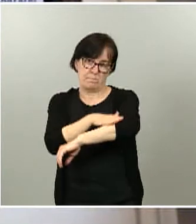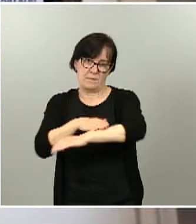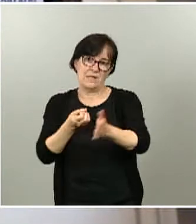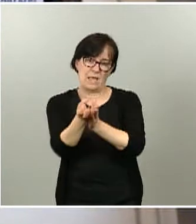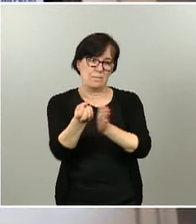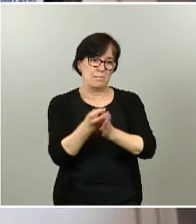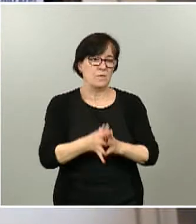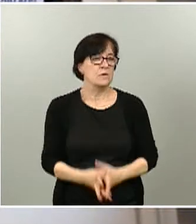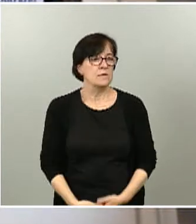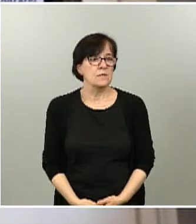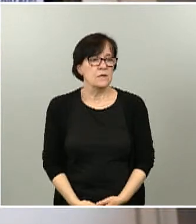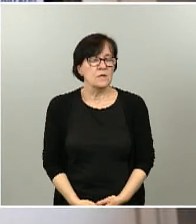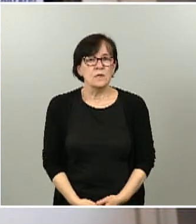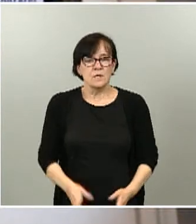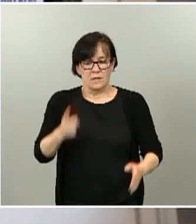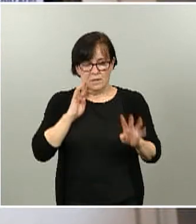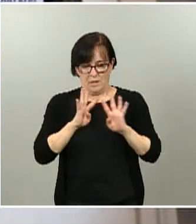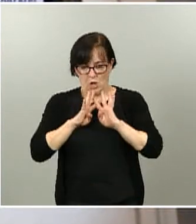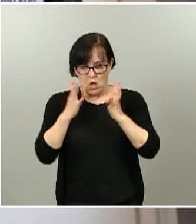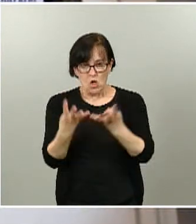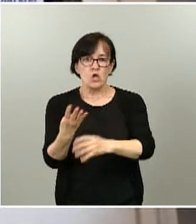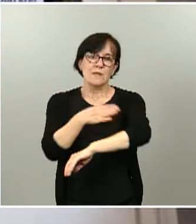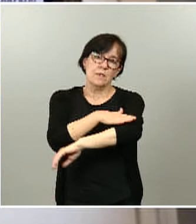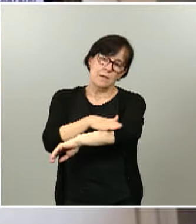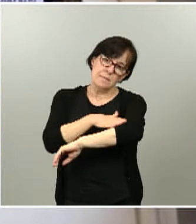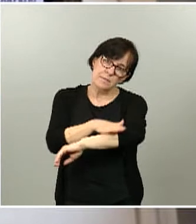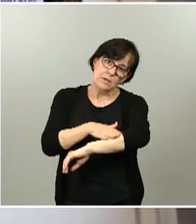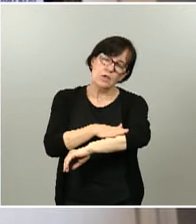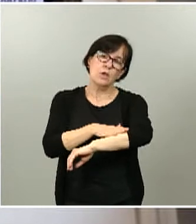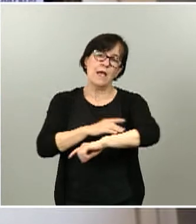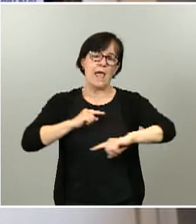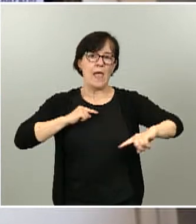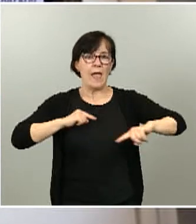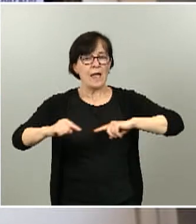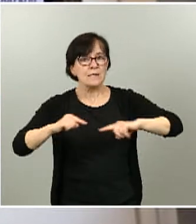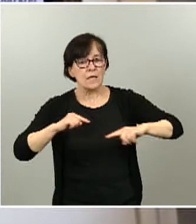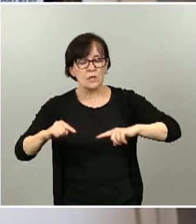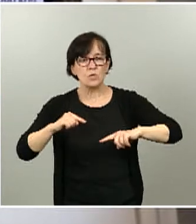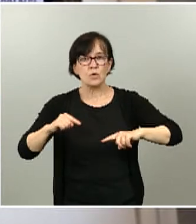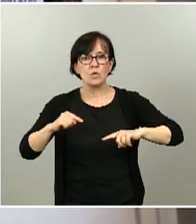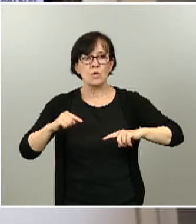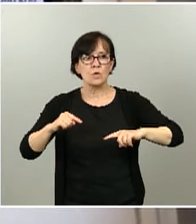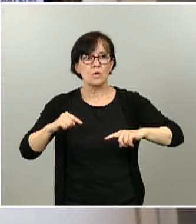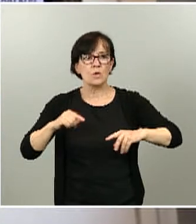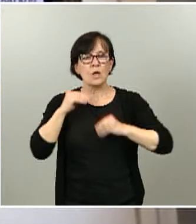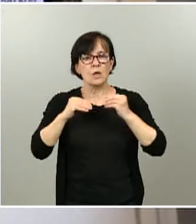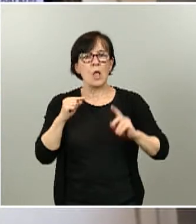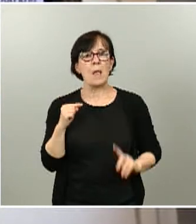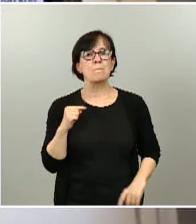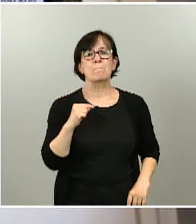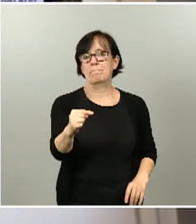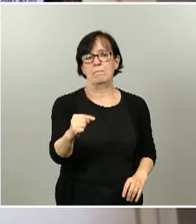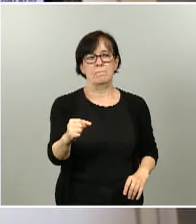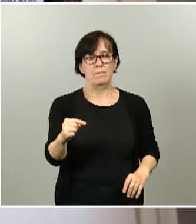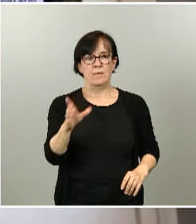sé si desde el Consejo de Ministros, desde el Ejecutivo, van ustedes a lanzar algún mensaje tras el escrache esta